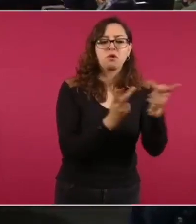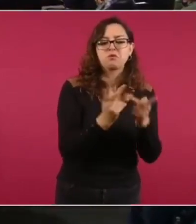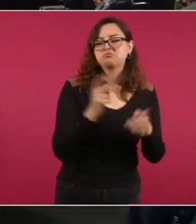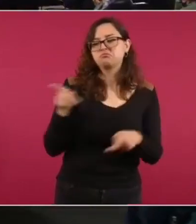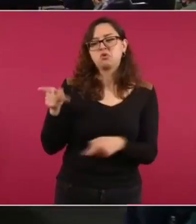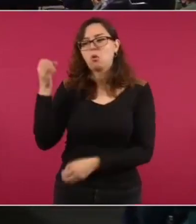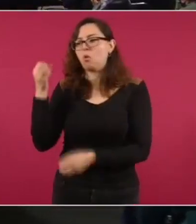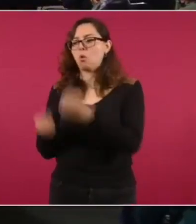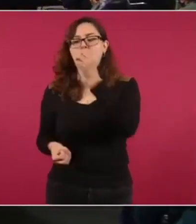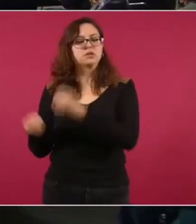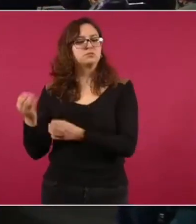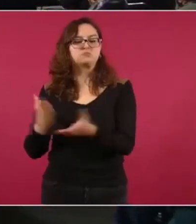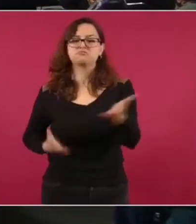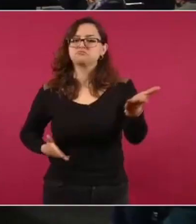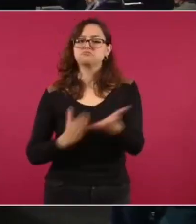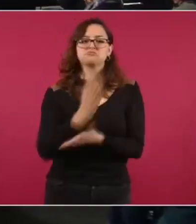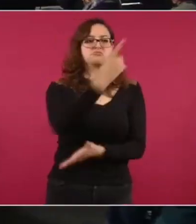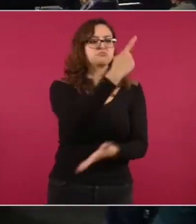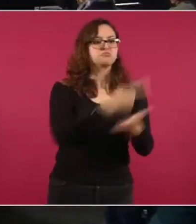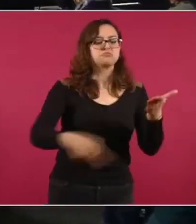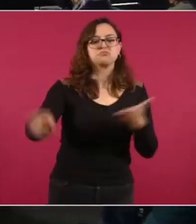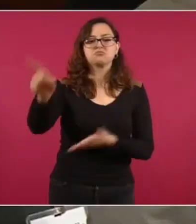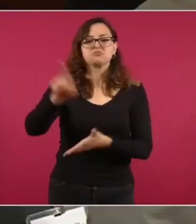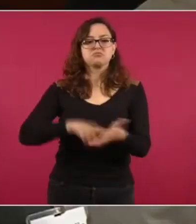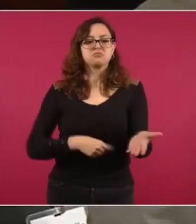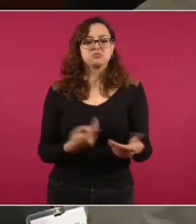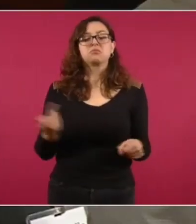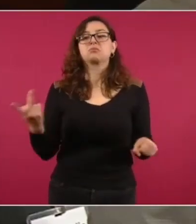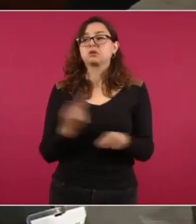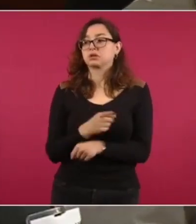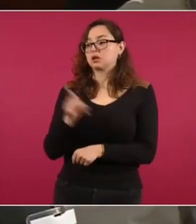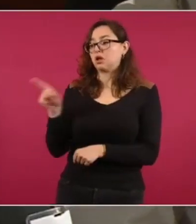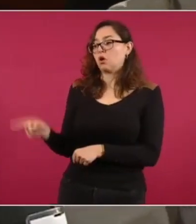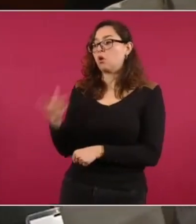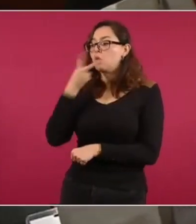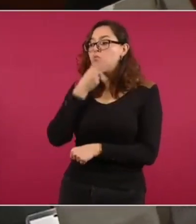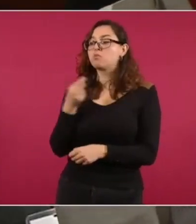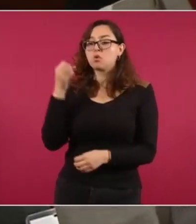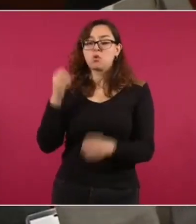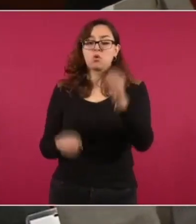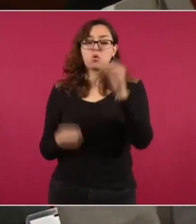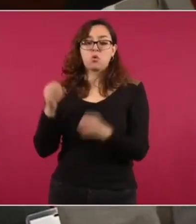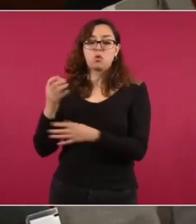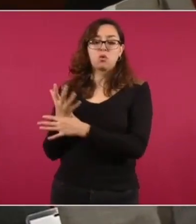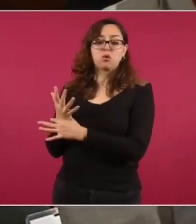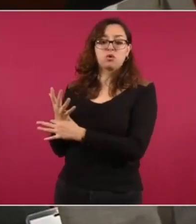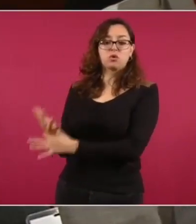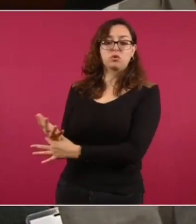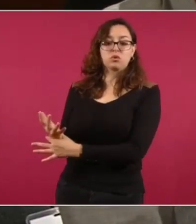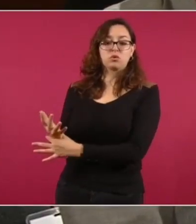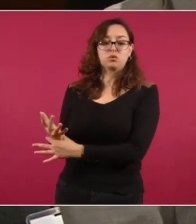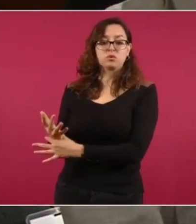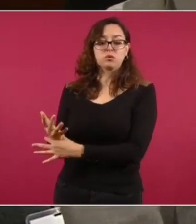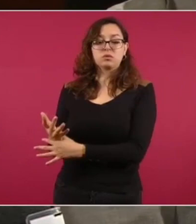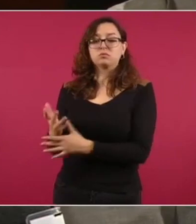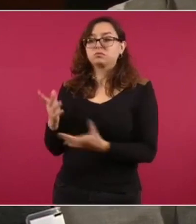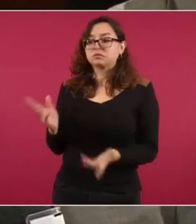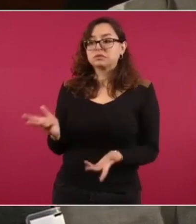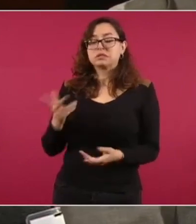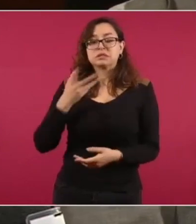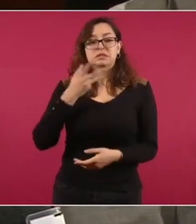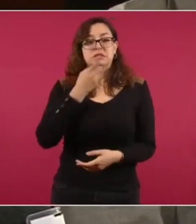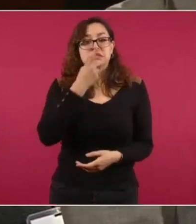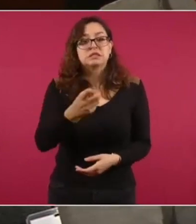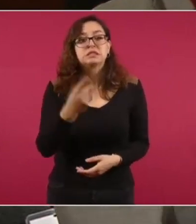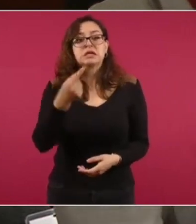nuevo plan. ¿Qué opina de esta resolución y sobre todo de las críticas que hizo este juez en el sentido de que, se pretende experimentar